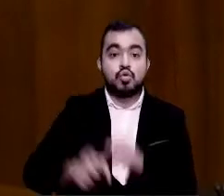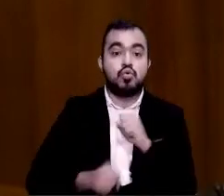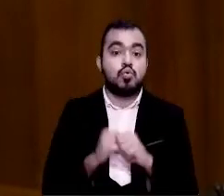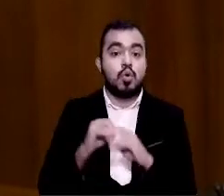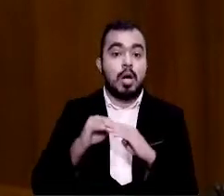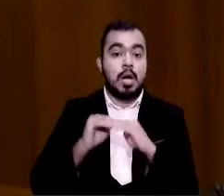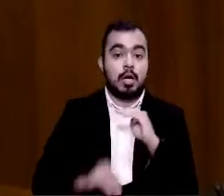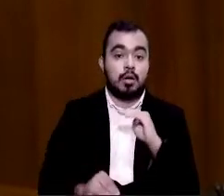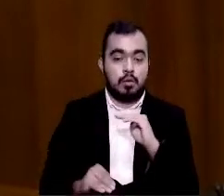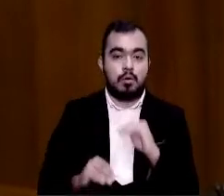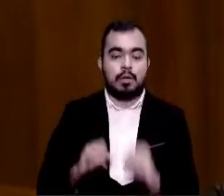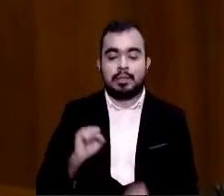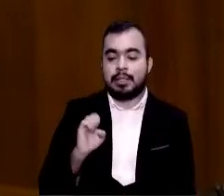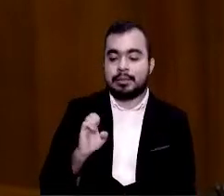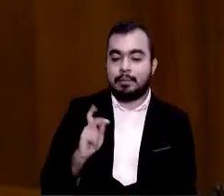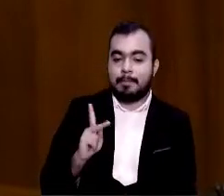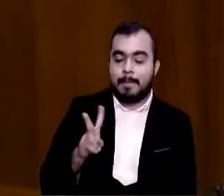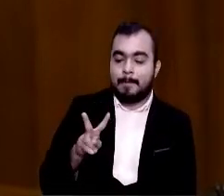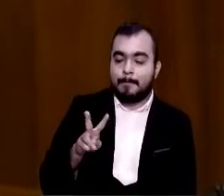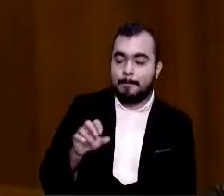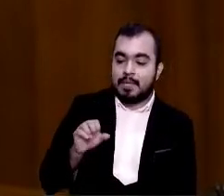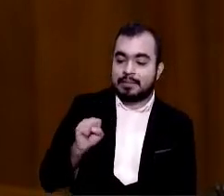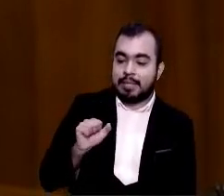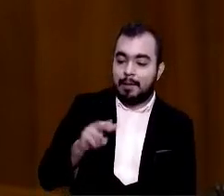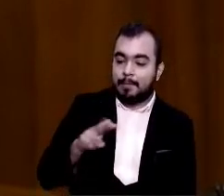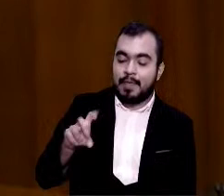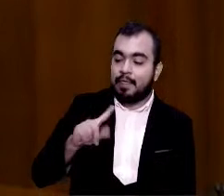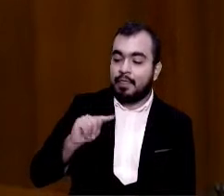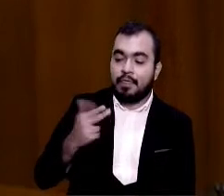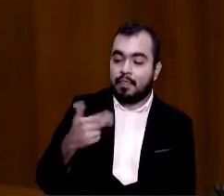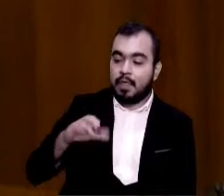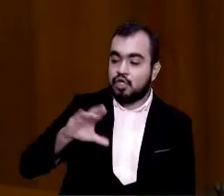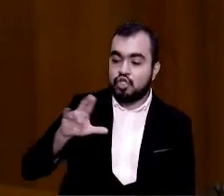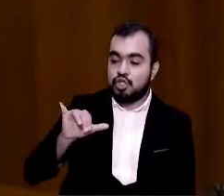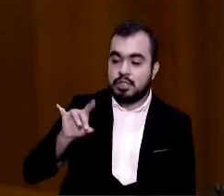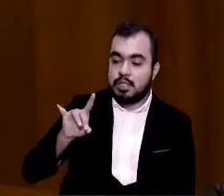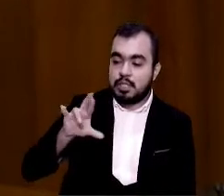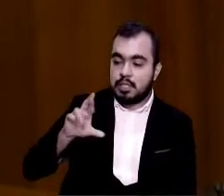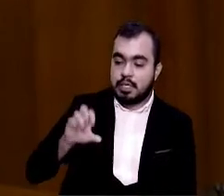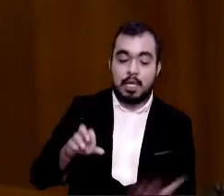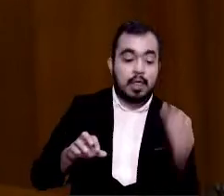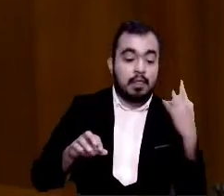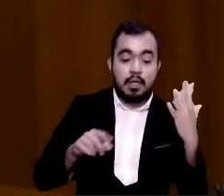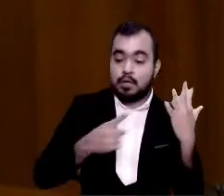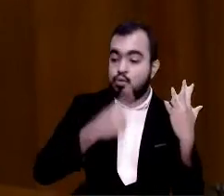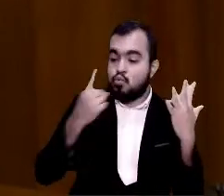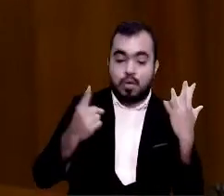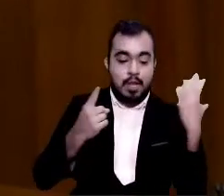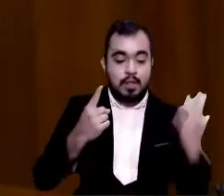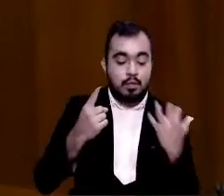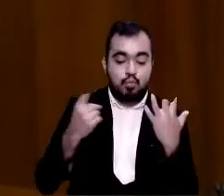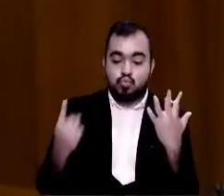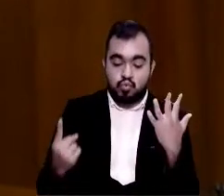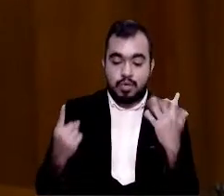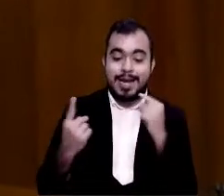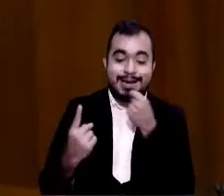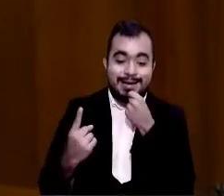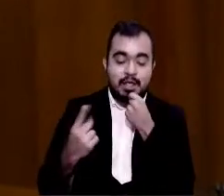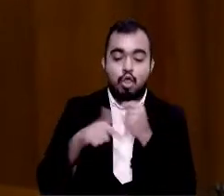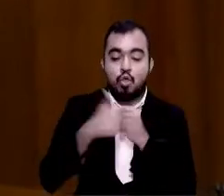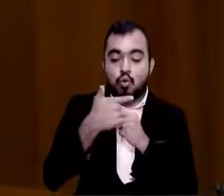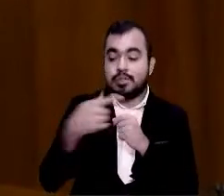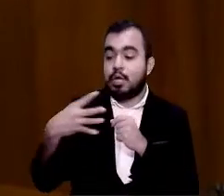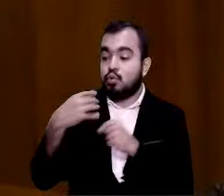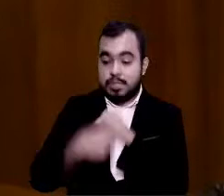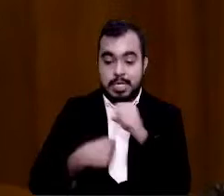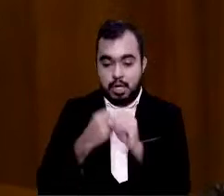años. Save the Children indica que 1 de cada 10 niñas entre los 12 y 14 años de edad están casadas o